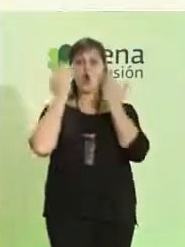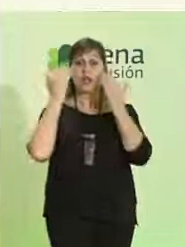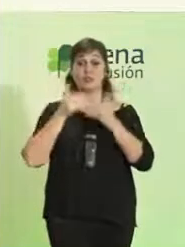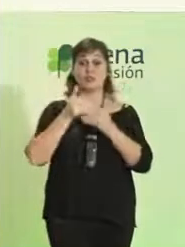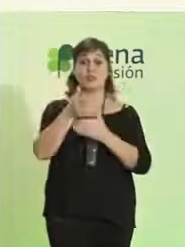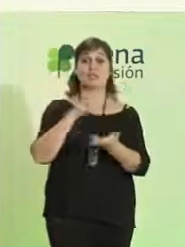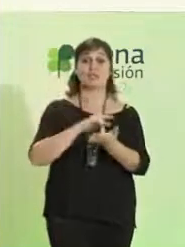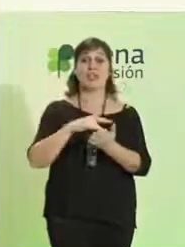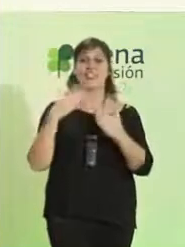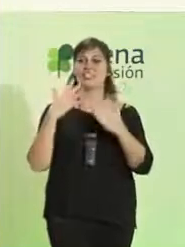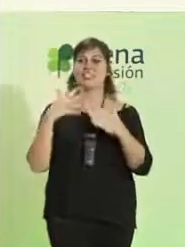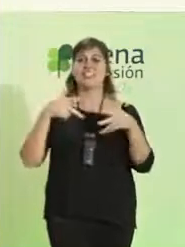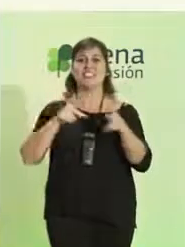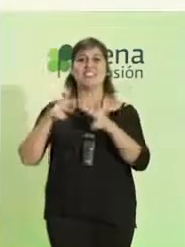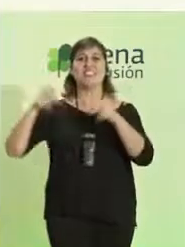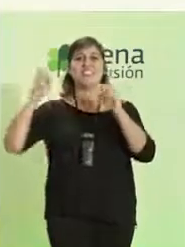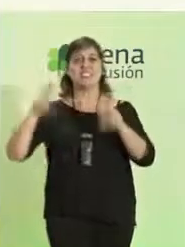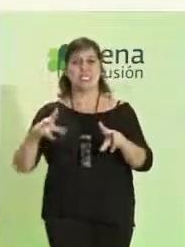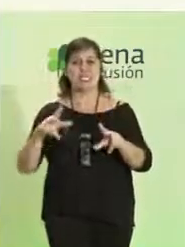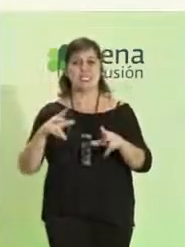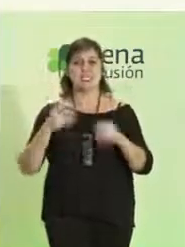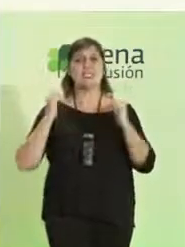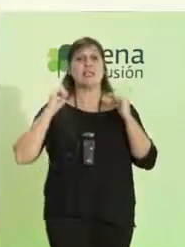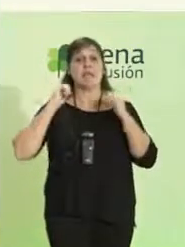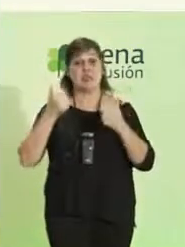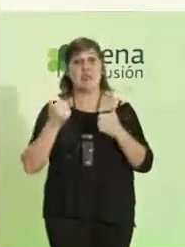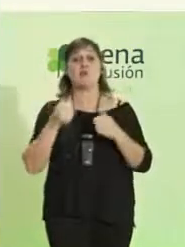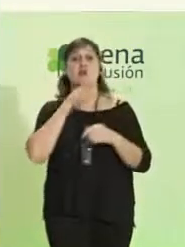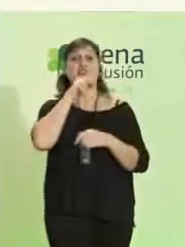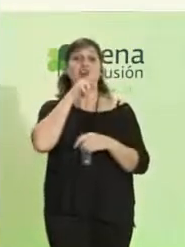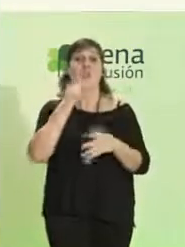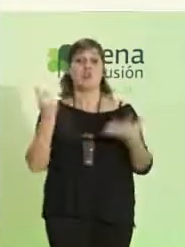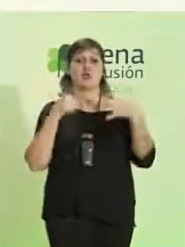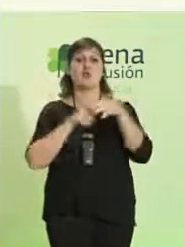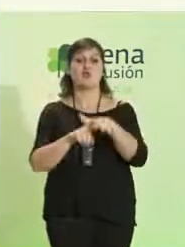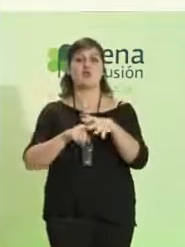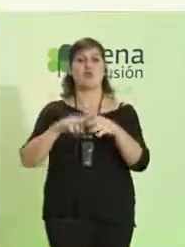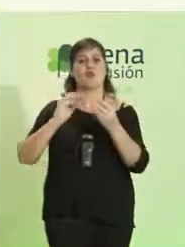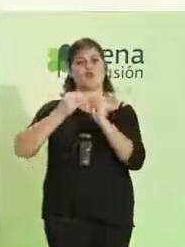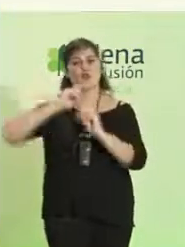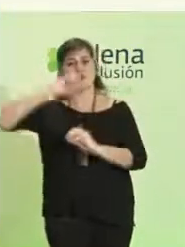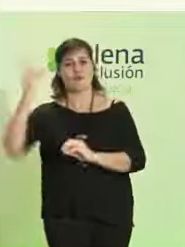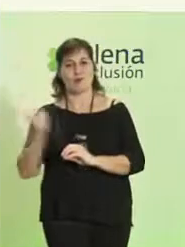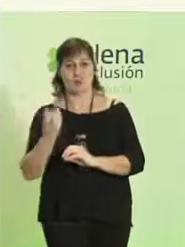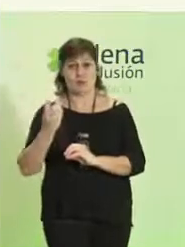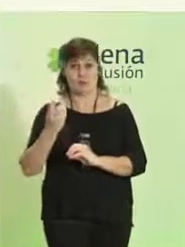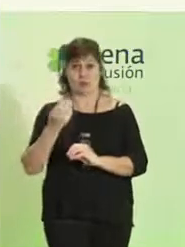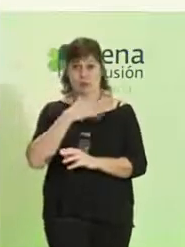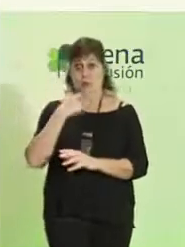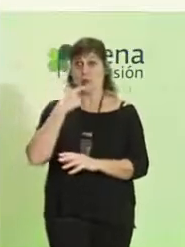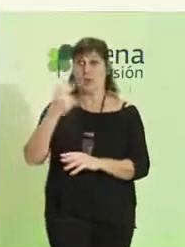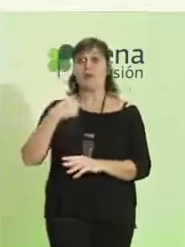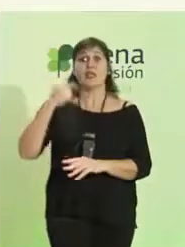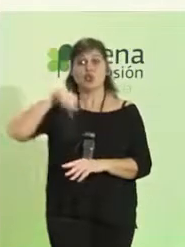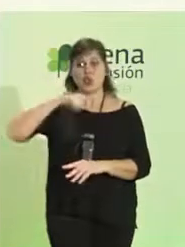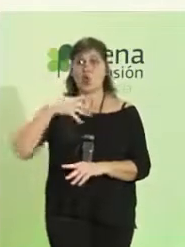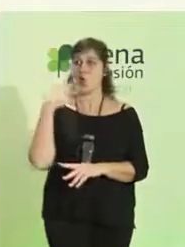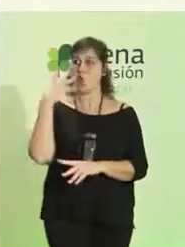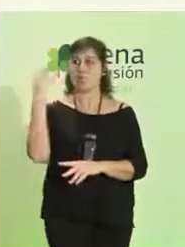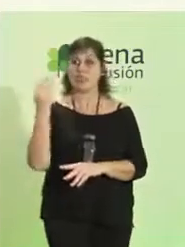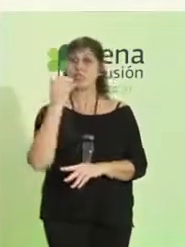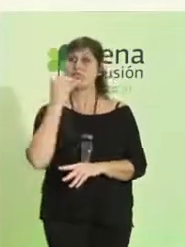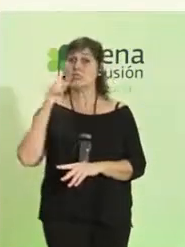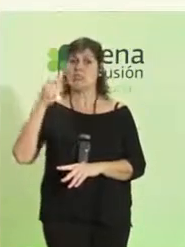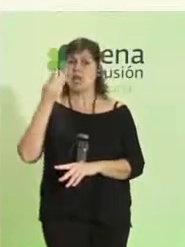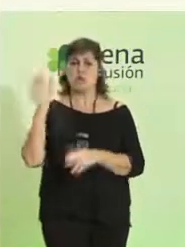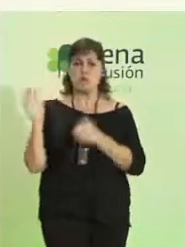las sillas y empecemos a hablar de la inclusión moviéndonos desde la inclusión. Solo quiero deciros esto para decir que os entiendo y que si en algún momento lo